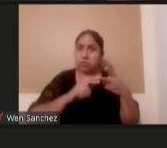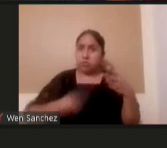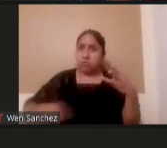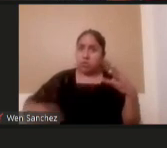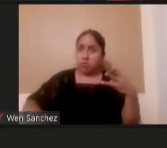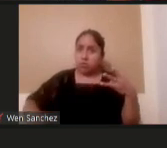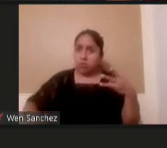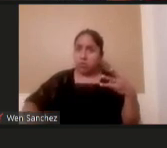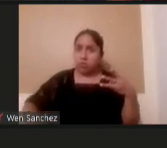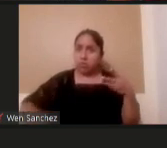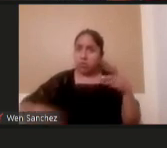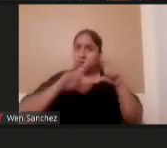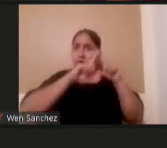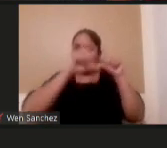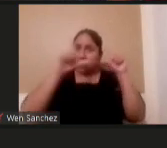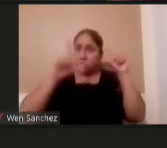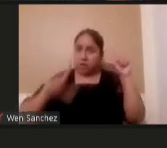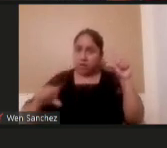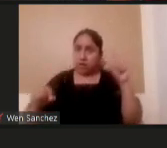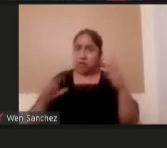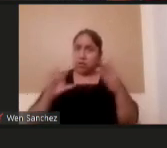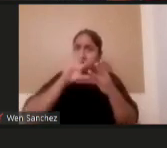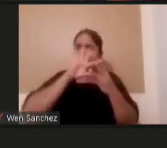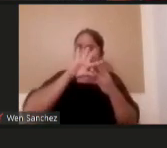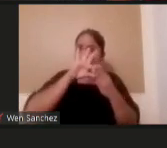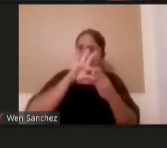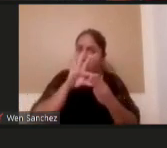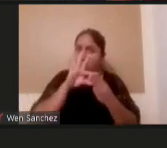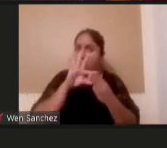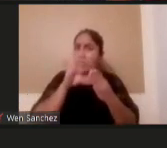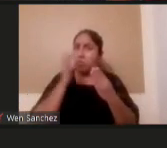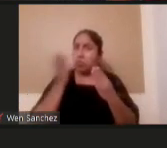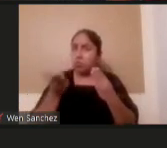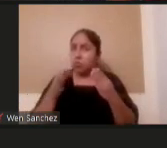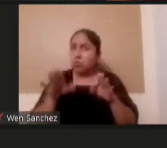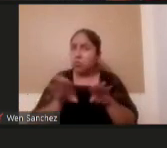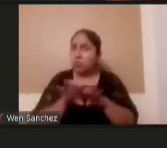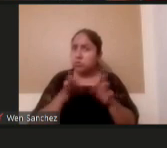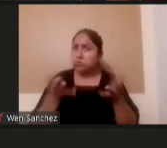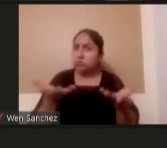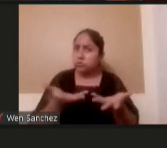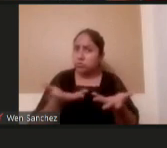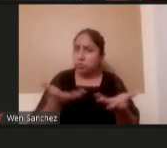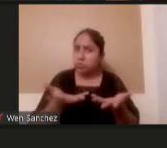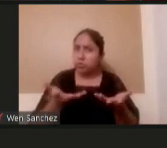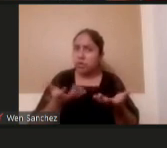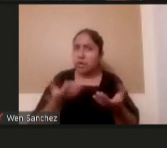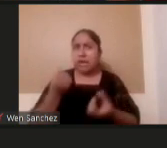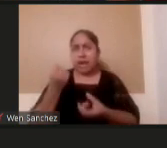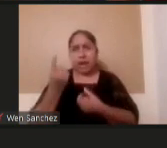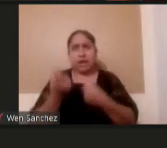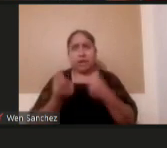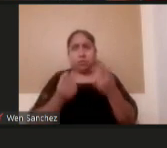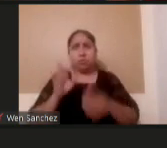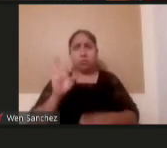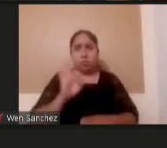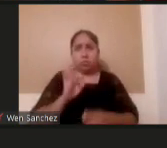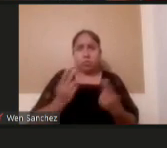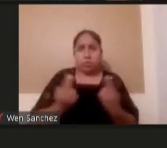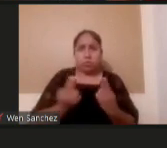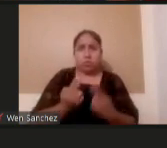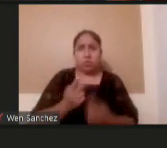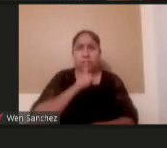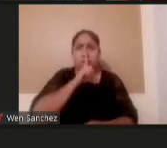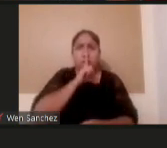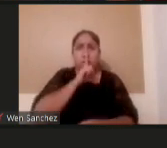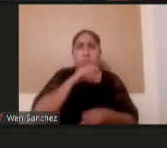que los objetivos que se pudieran compartir, pues sería muy bueno, porque a nosotros nos llega en partes,